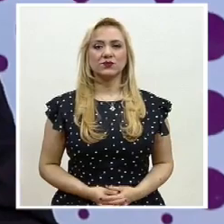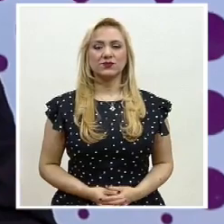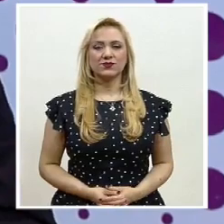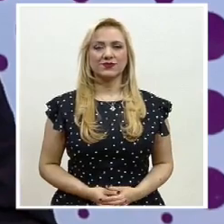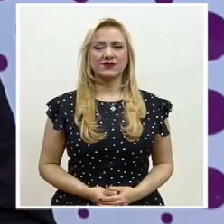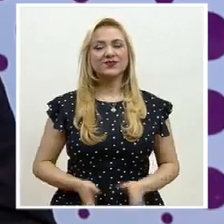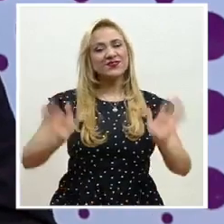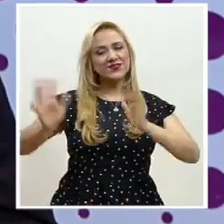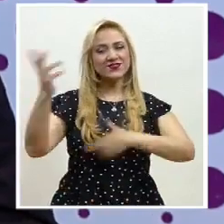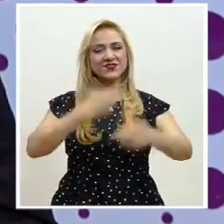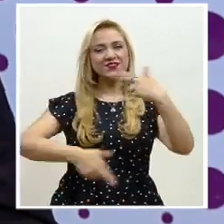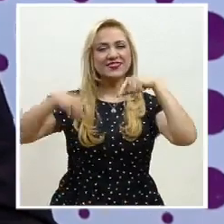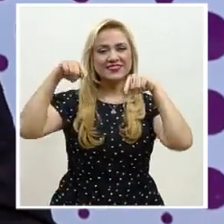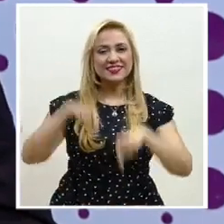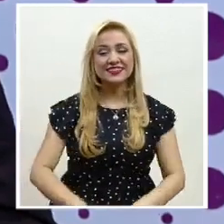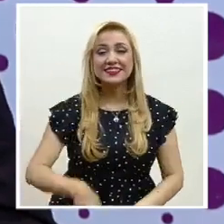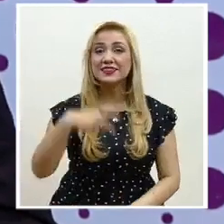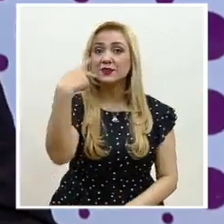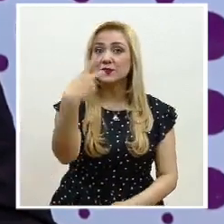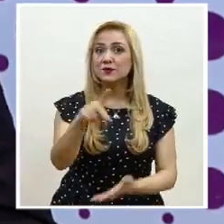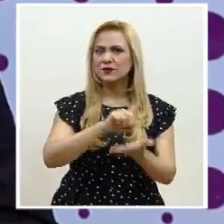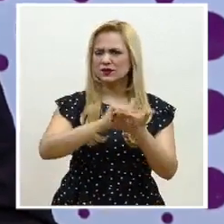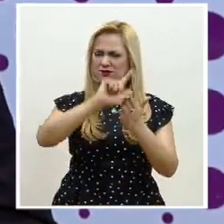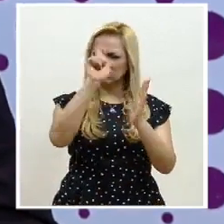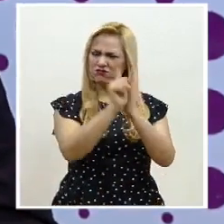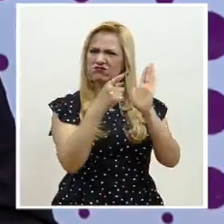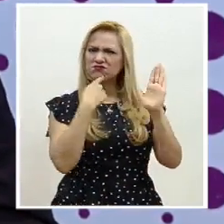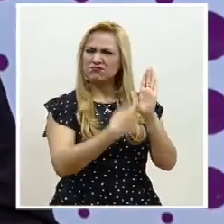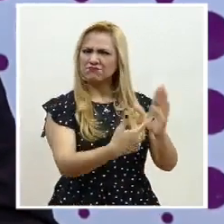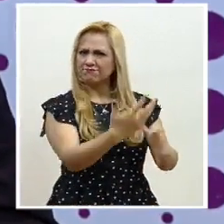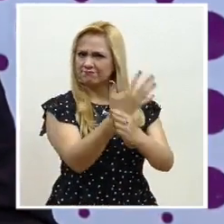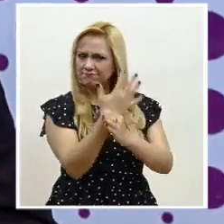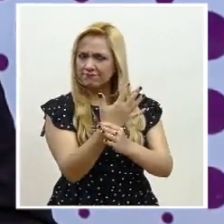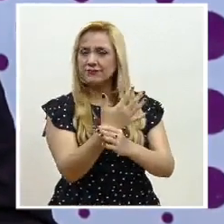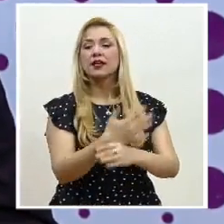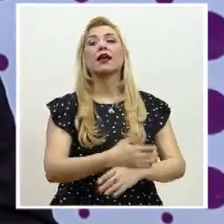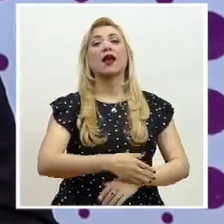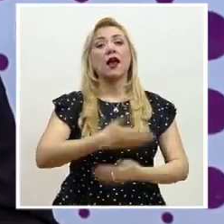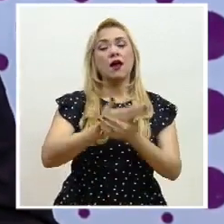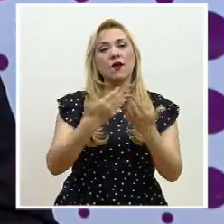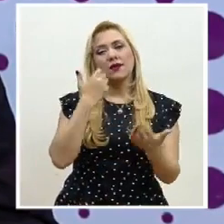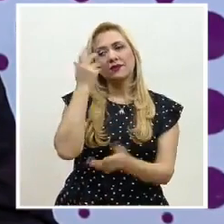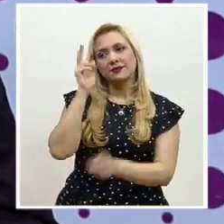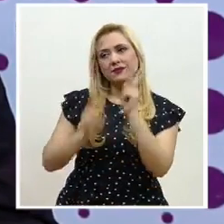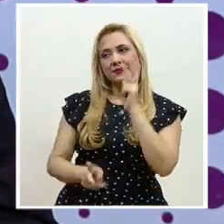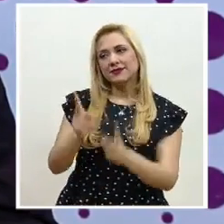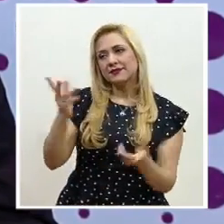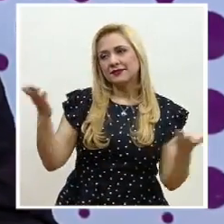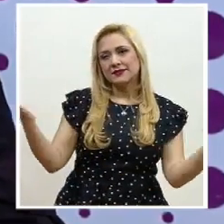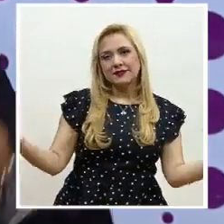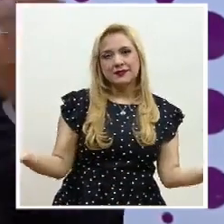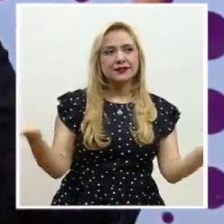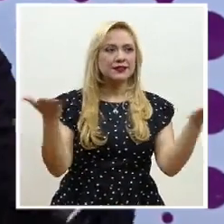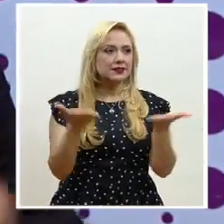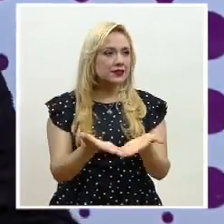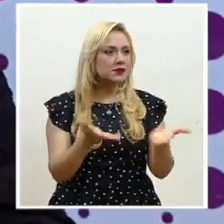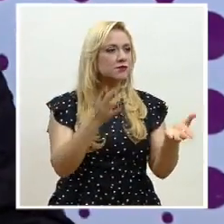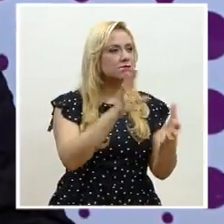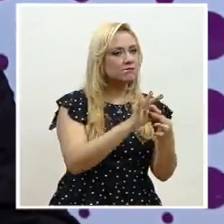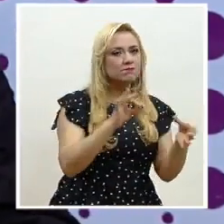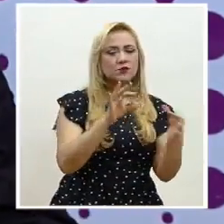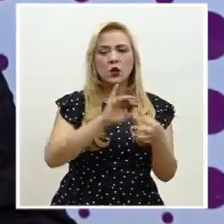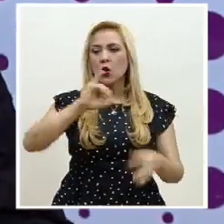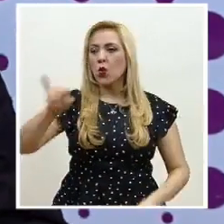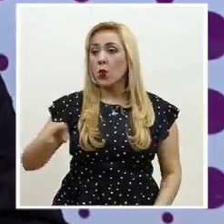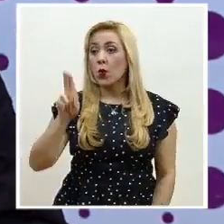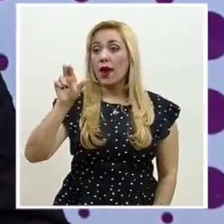Ya estamos de regreso en su programa Tus Derechos. Me gustaría retomar la conversación contigo, Juan Jaime. Estábamos hablando, y tú mencionaste en tu primera